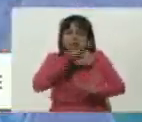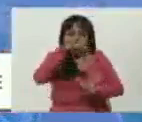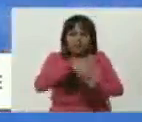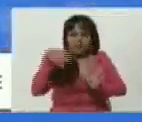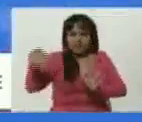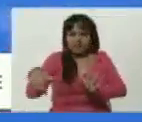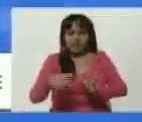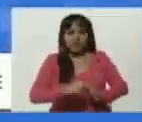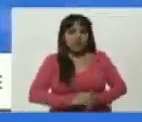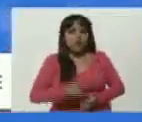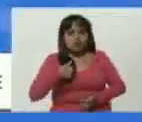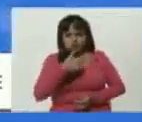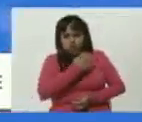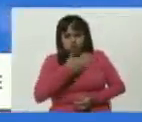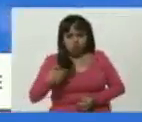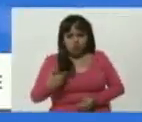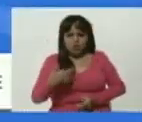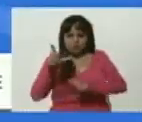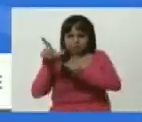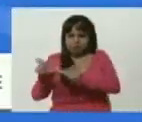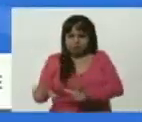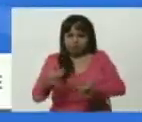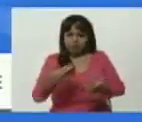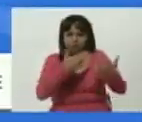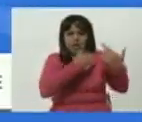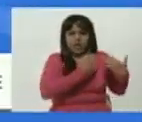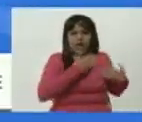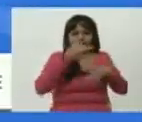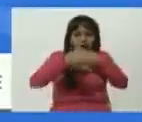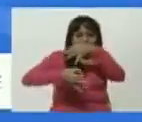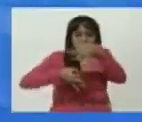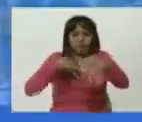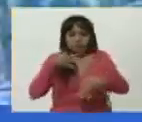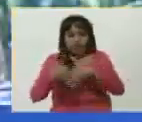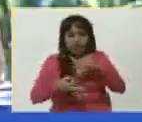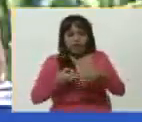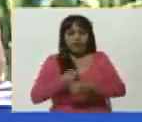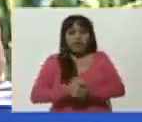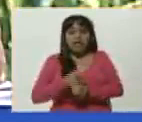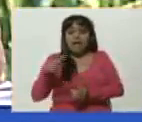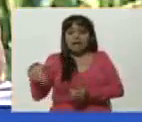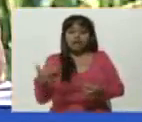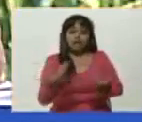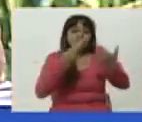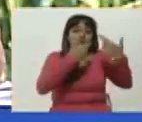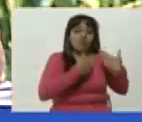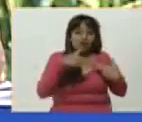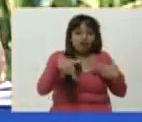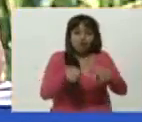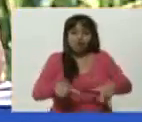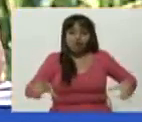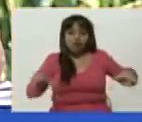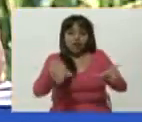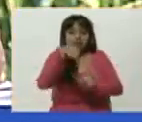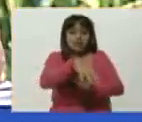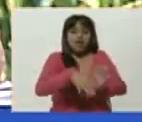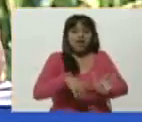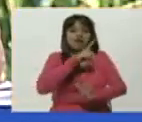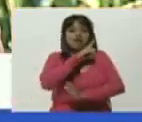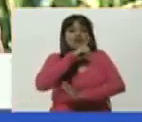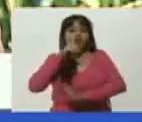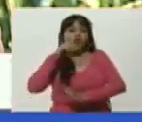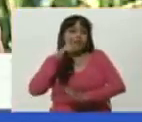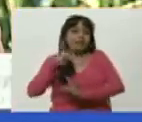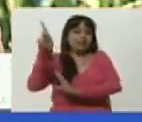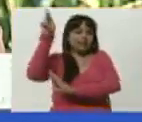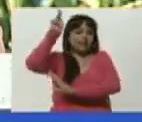Yo quisiera que el general Balbuena, quien está al frente de esta unidad productiva que lleva el nombre de nuestro gran